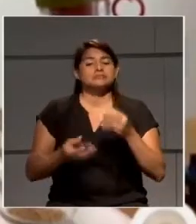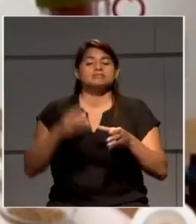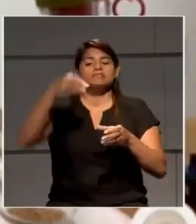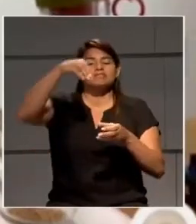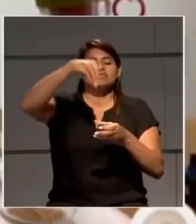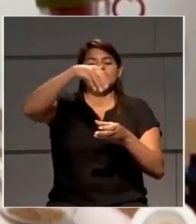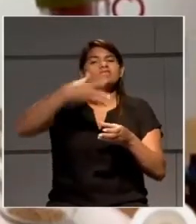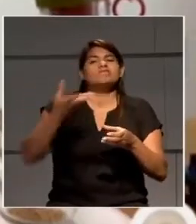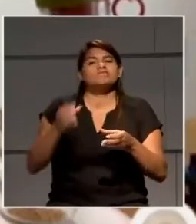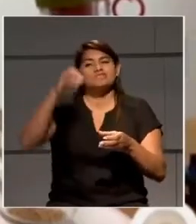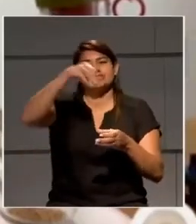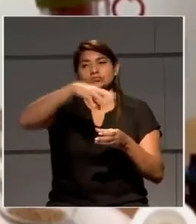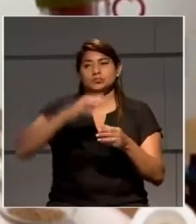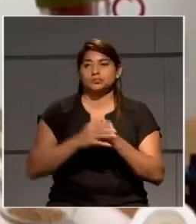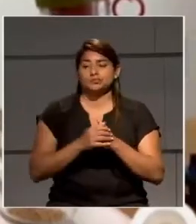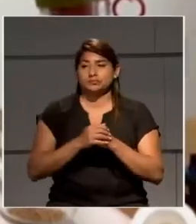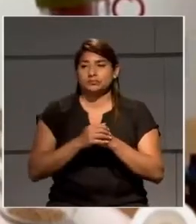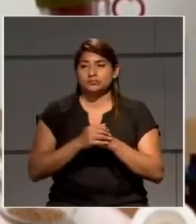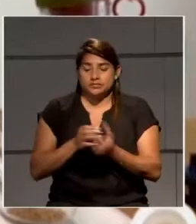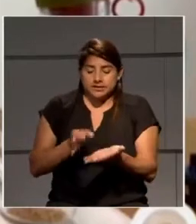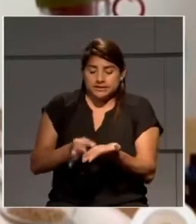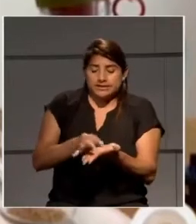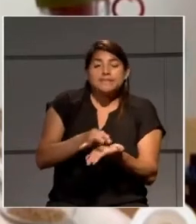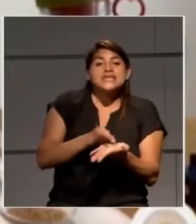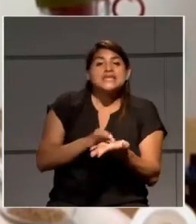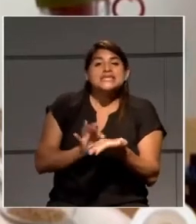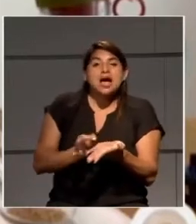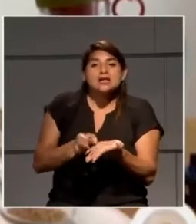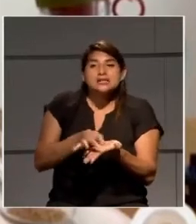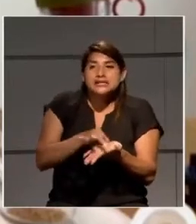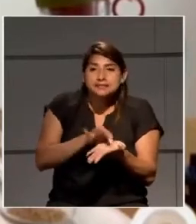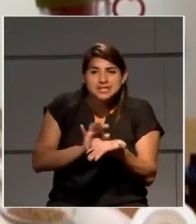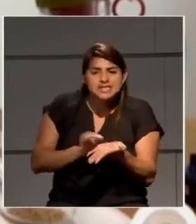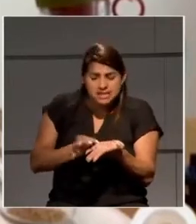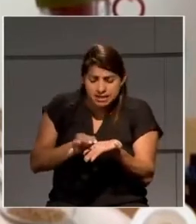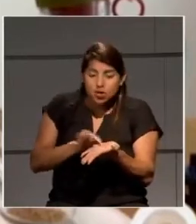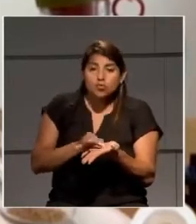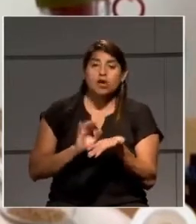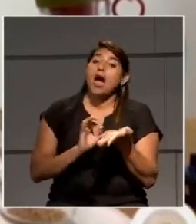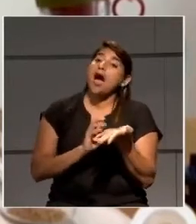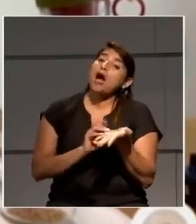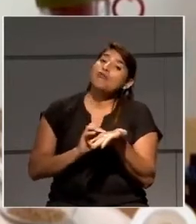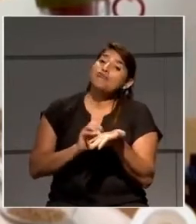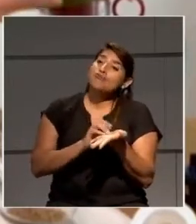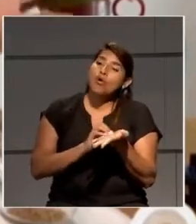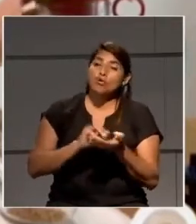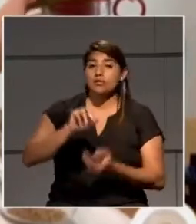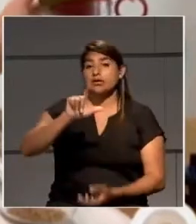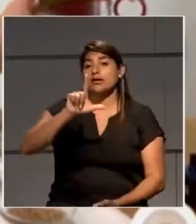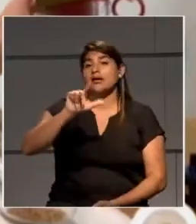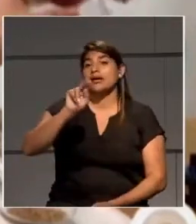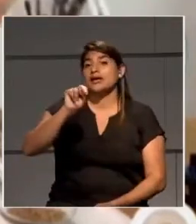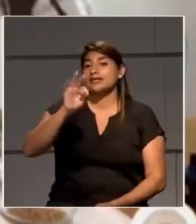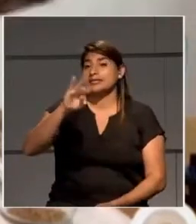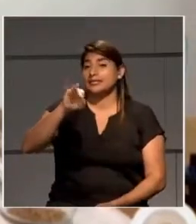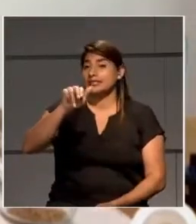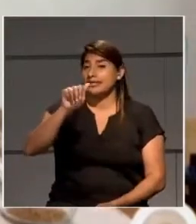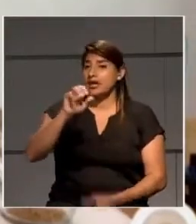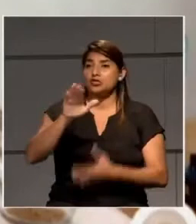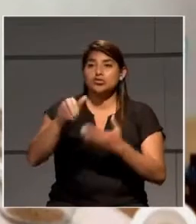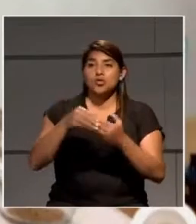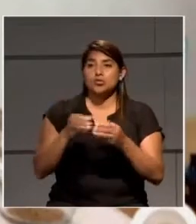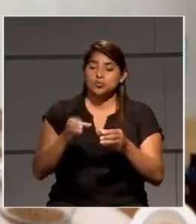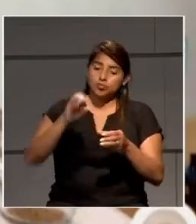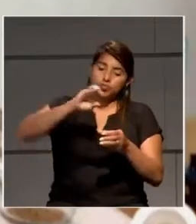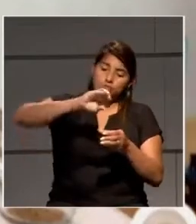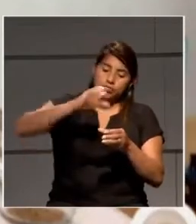meter las semillas. Semillas, primero. El arroz, las lentejas, pueden meter, si